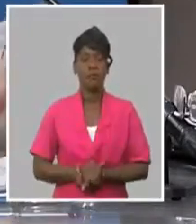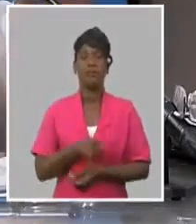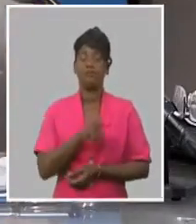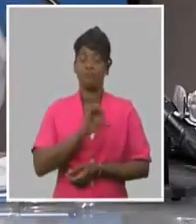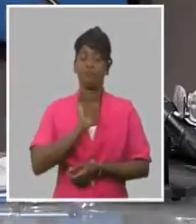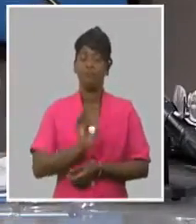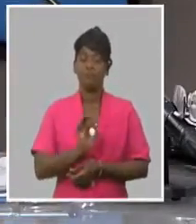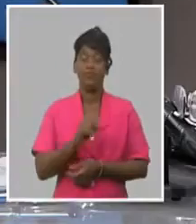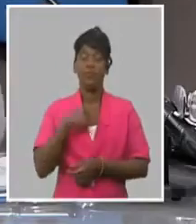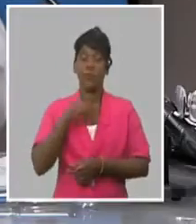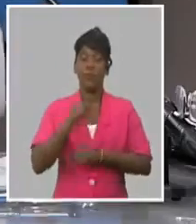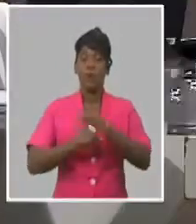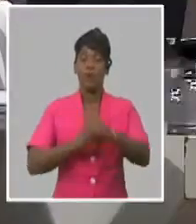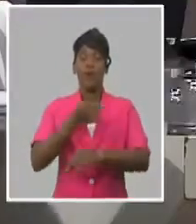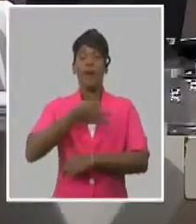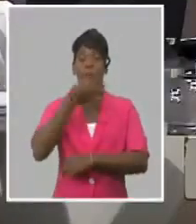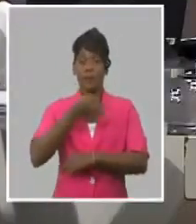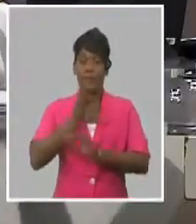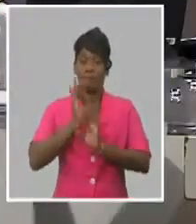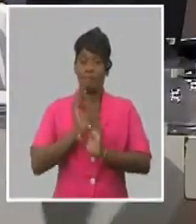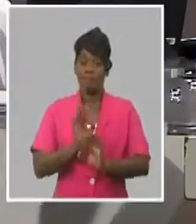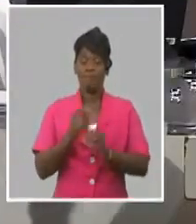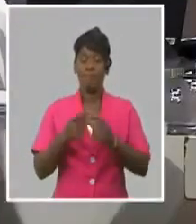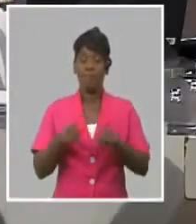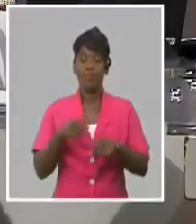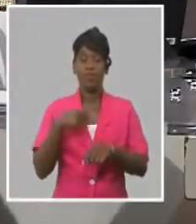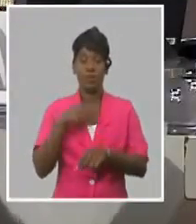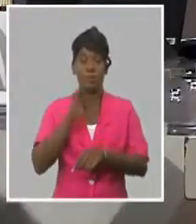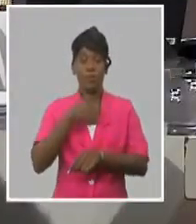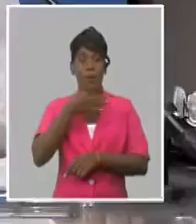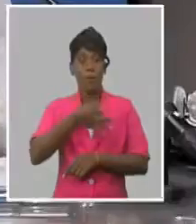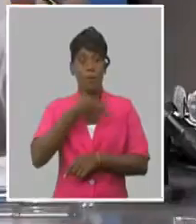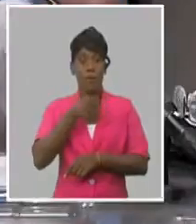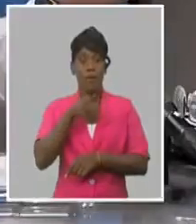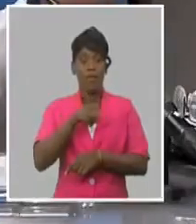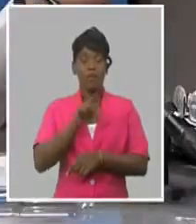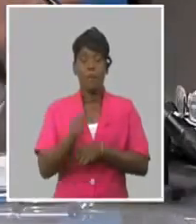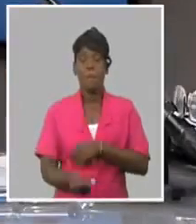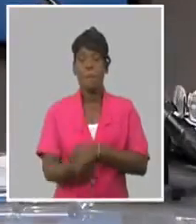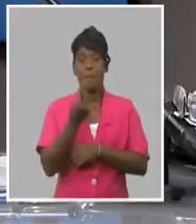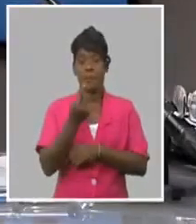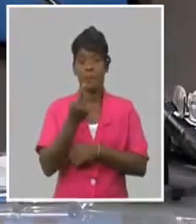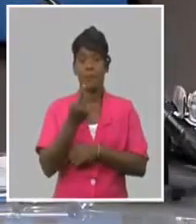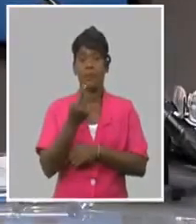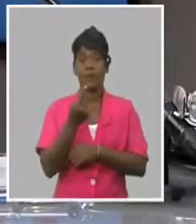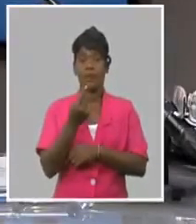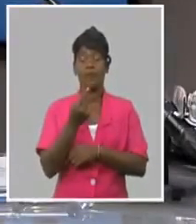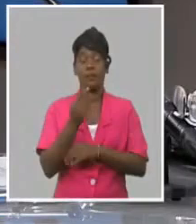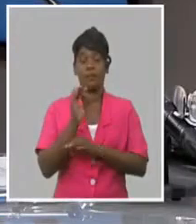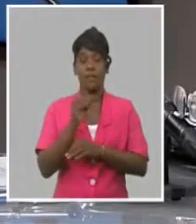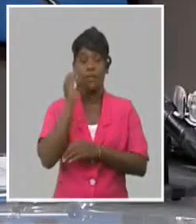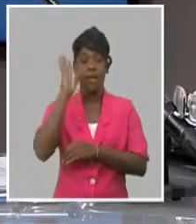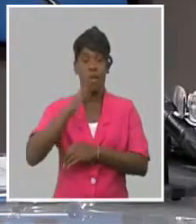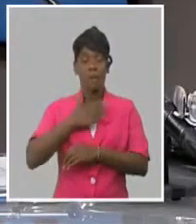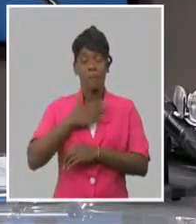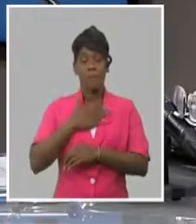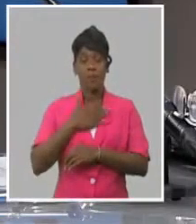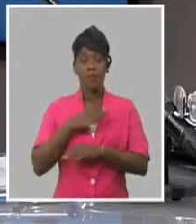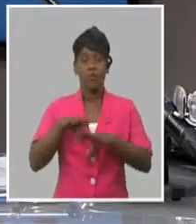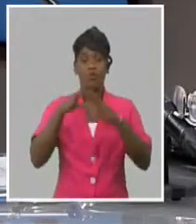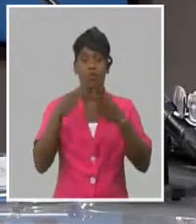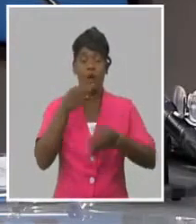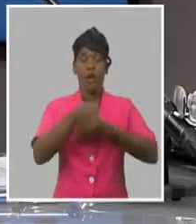momento tendremos que explicar también qué cosas. Hasta por eso yo decía hoy que eran ideas iniciales, que no es posible explicarlo todo en un mismo